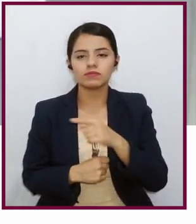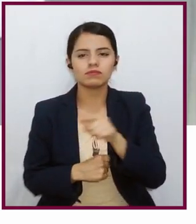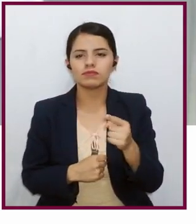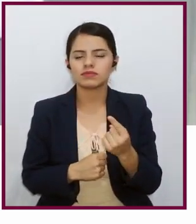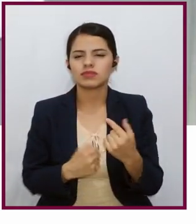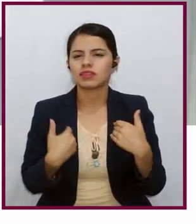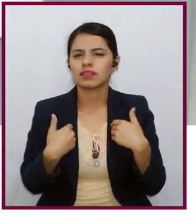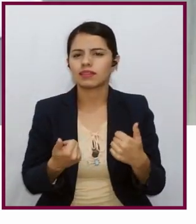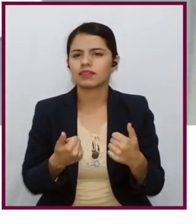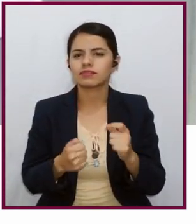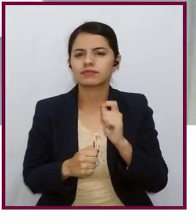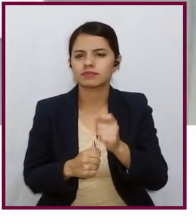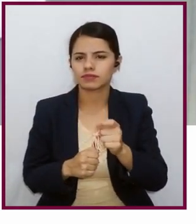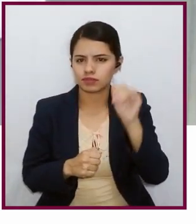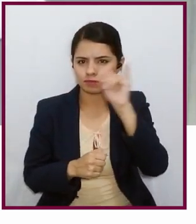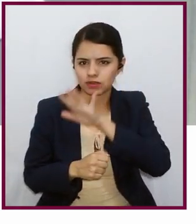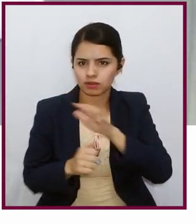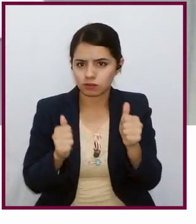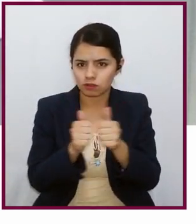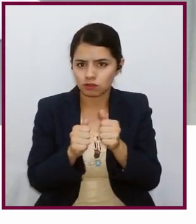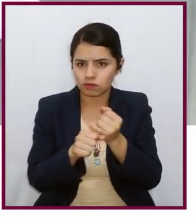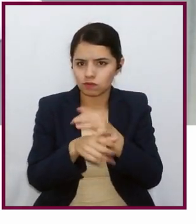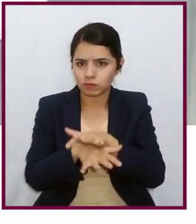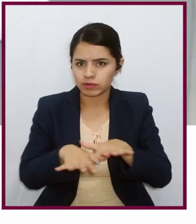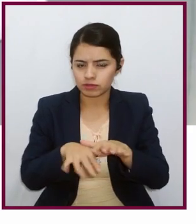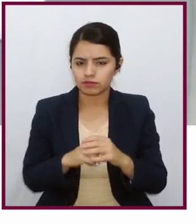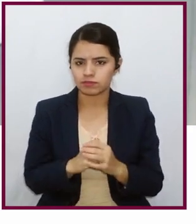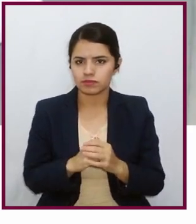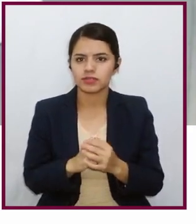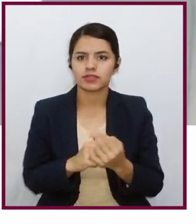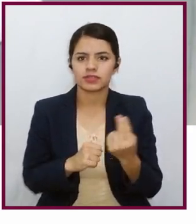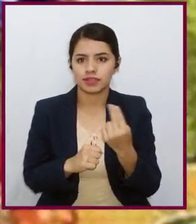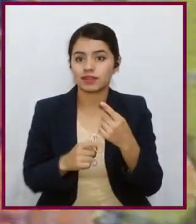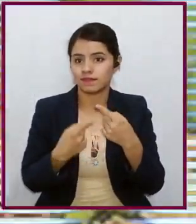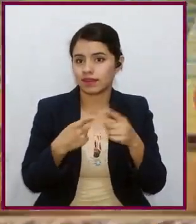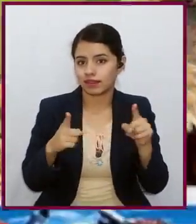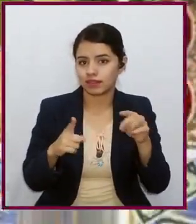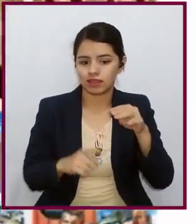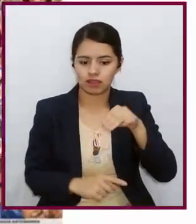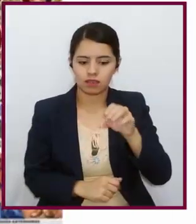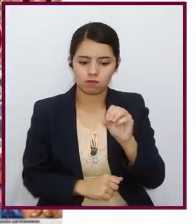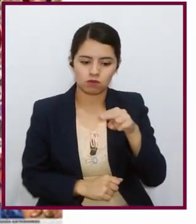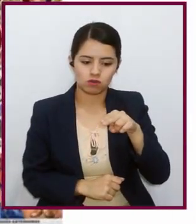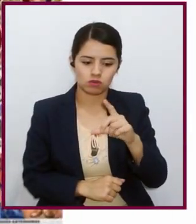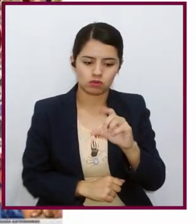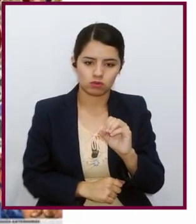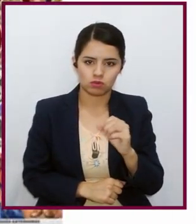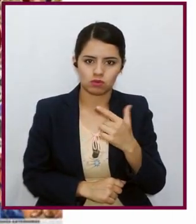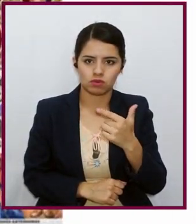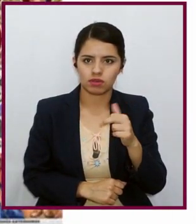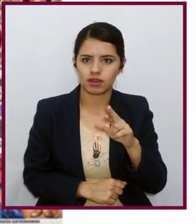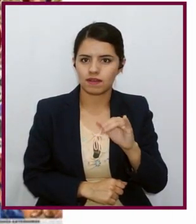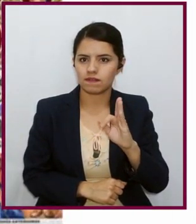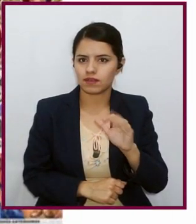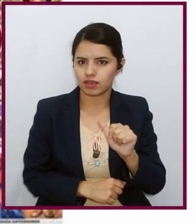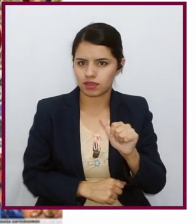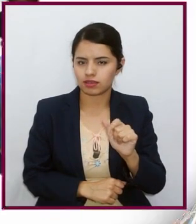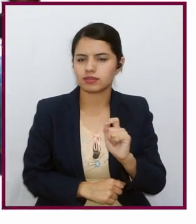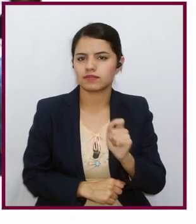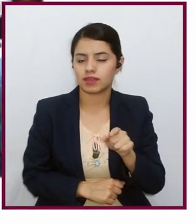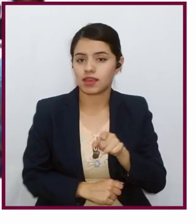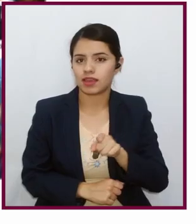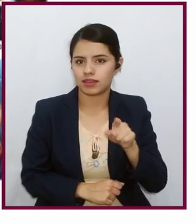Hola, ¿cómo están? Yo soy Jorge Garfias. Estudié la licenciatura en diseño gráfico. Me gusta mucho y me apasiona mucho mi trabajo porque